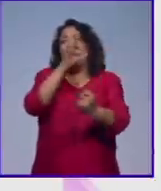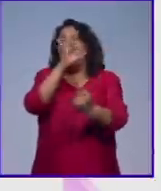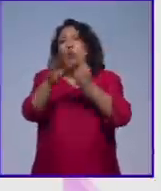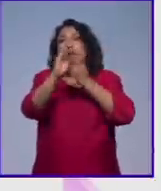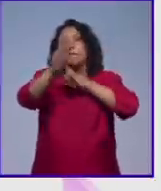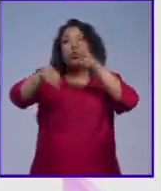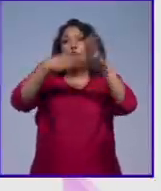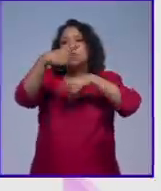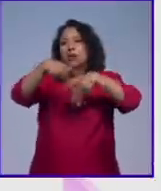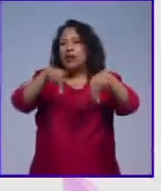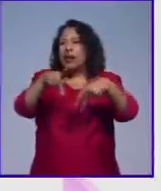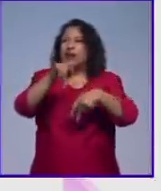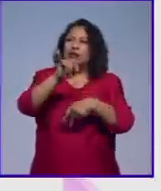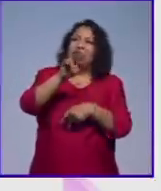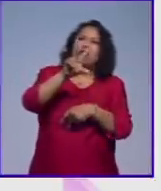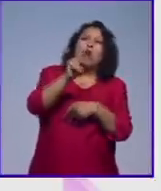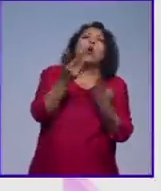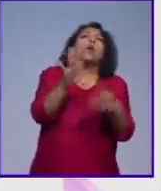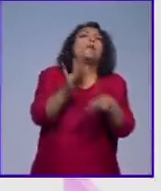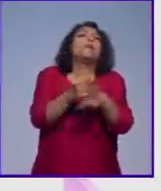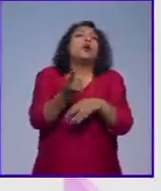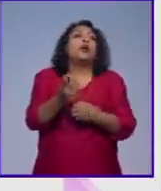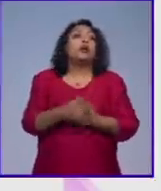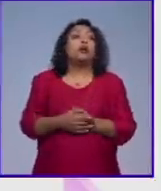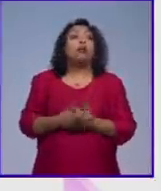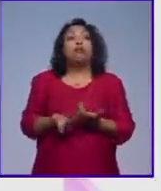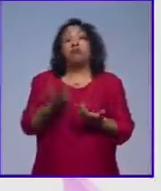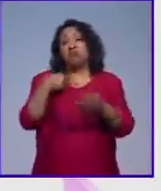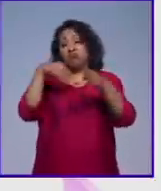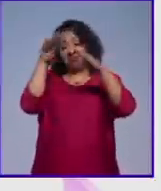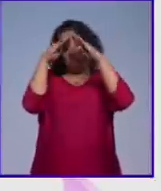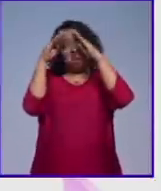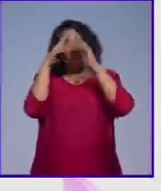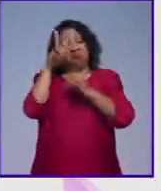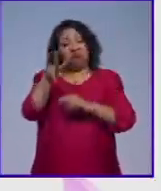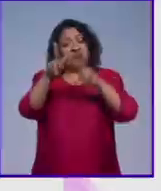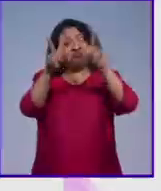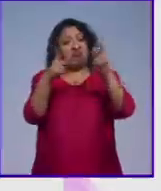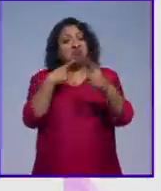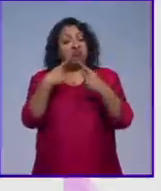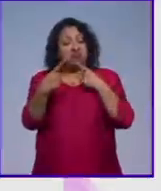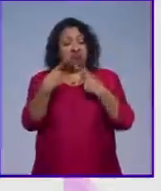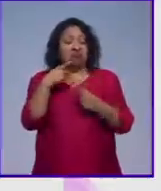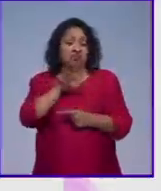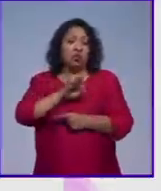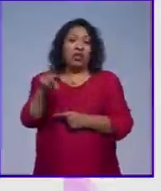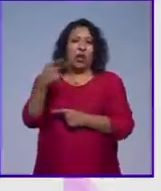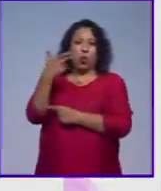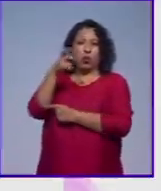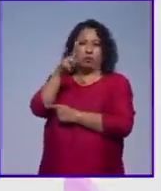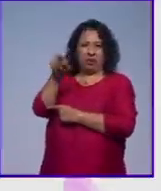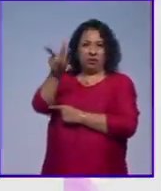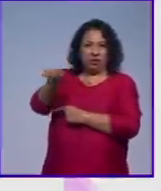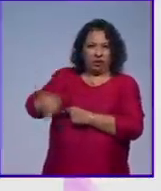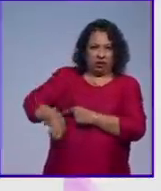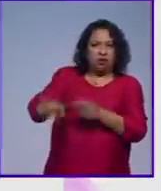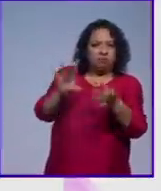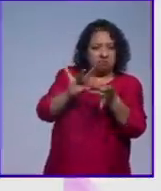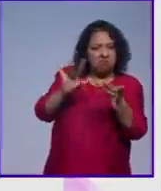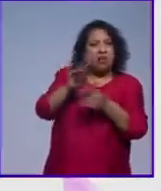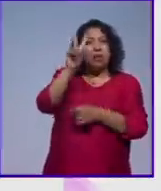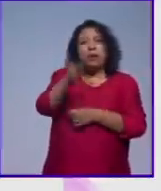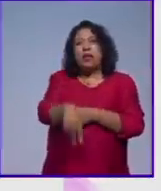final del mundo? ¿No se vale hacerlo? ¿Por qué? La reflexión, es un buen tema de reflexión y de discusión. Y lo que comenta Guimacín es muy interesante. ¿Hasta qué punto